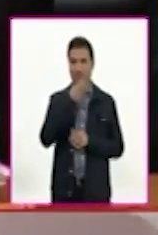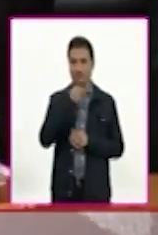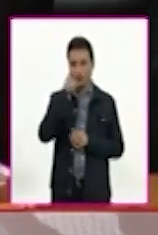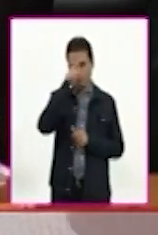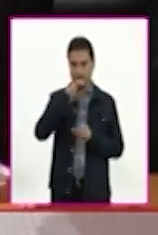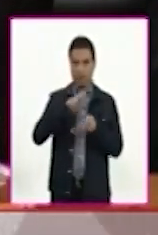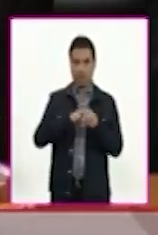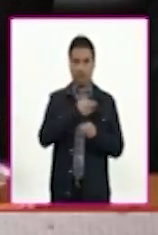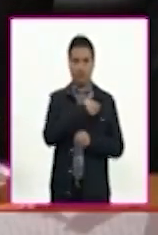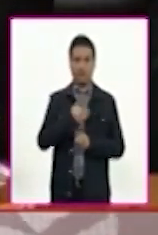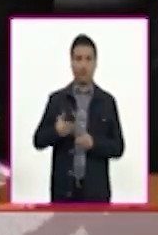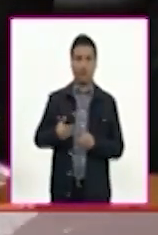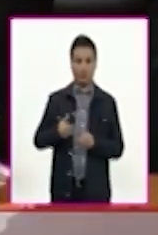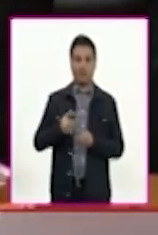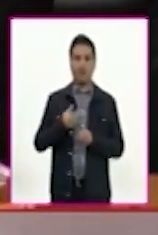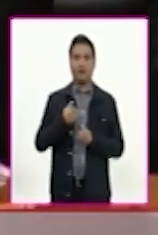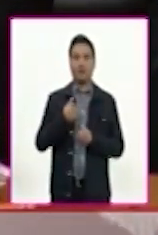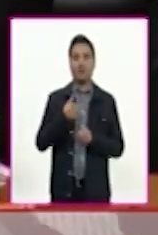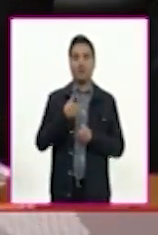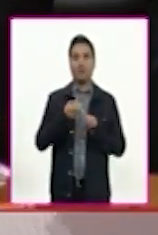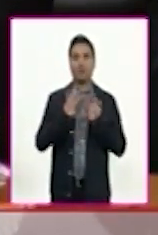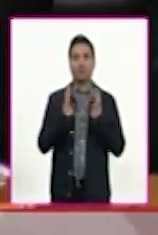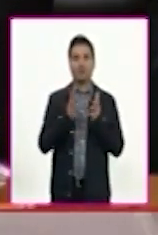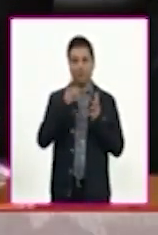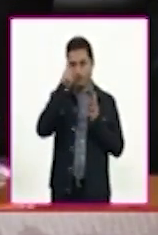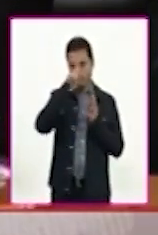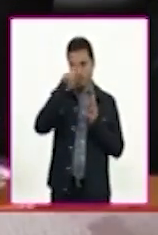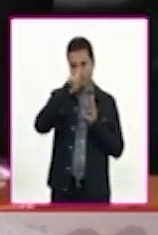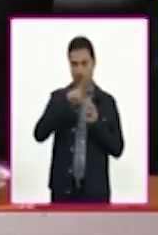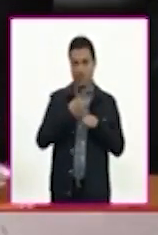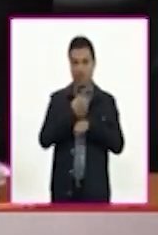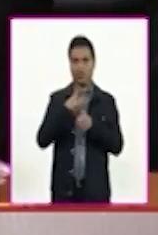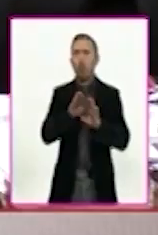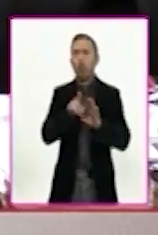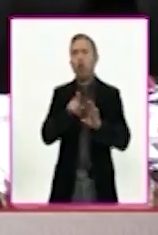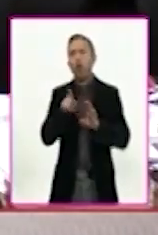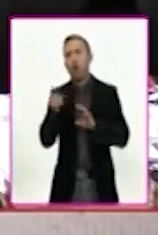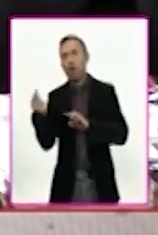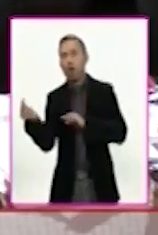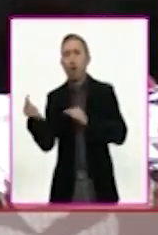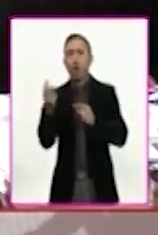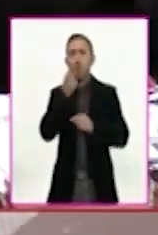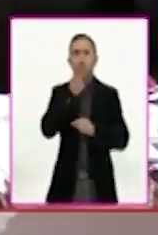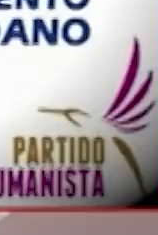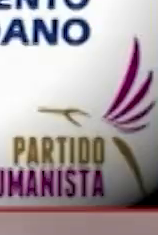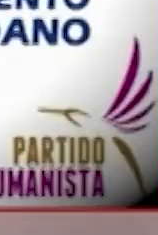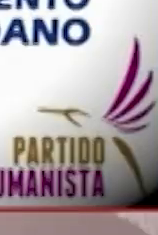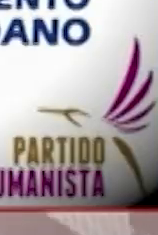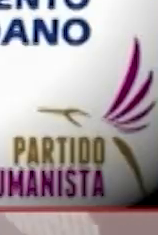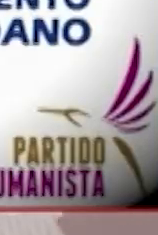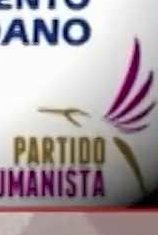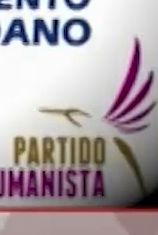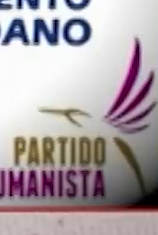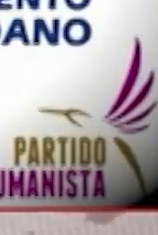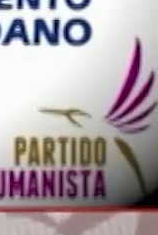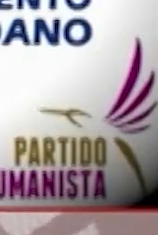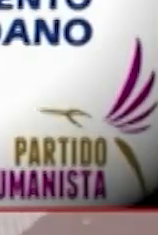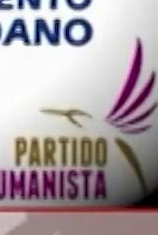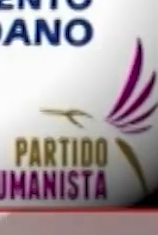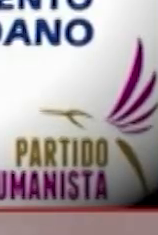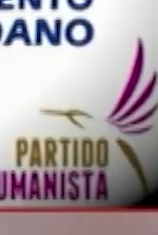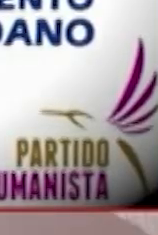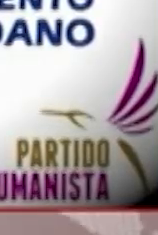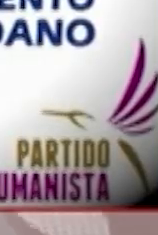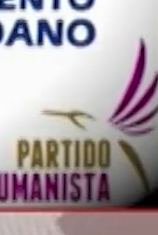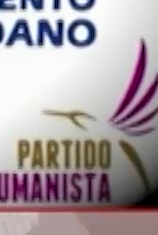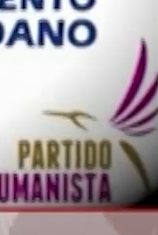si me logro explicar. Yo creo que tendría que programarse esa reducción para que año con